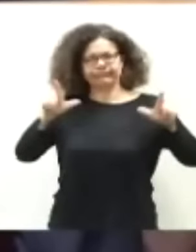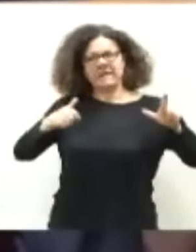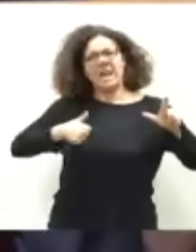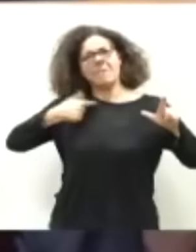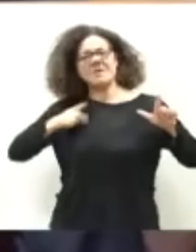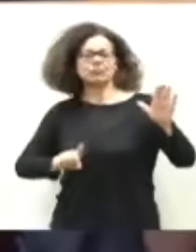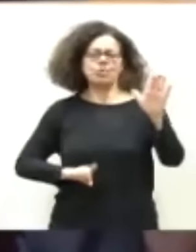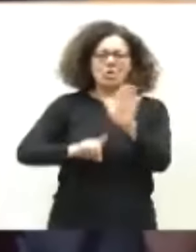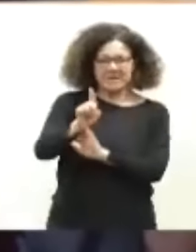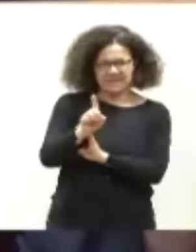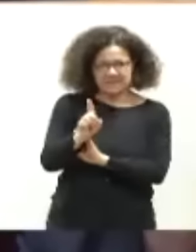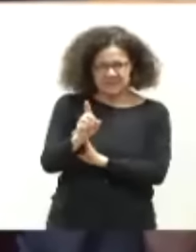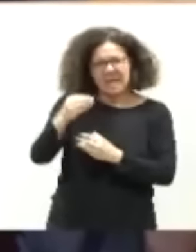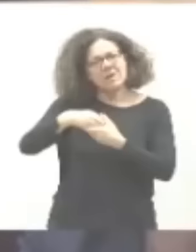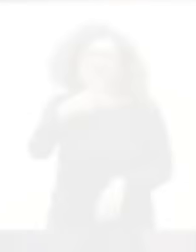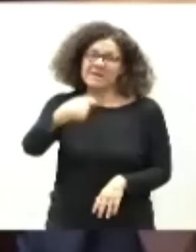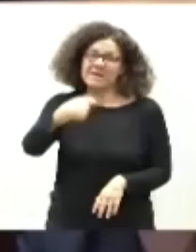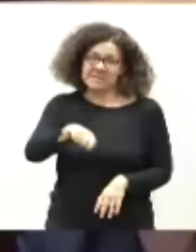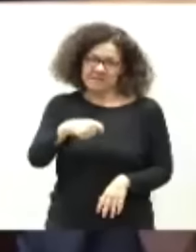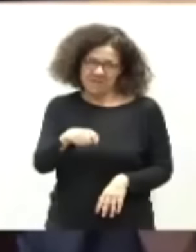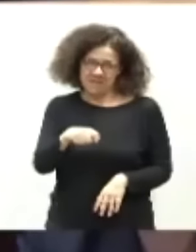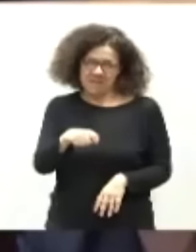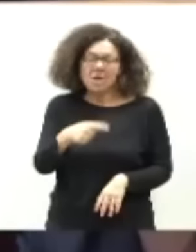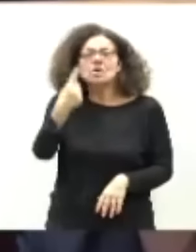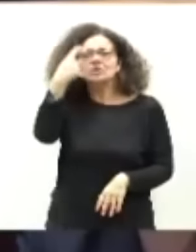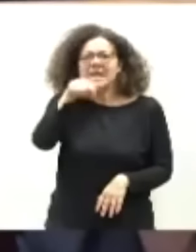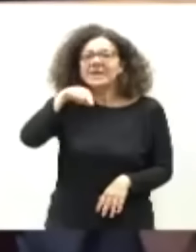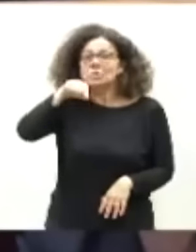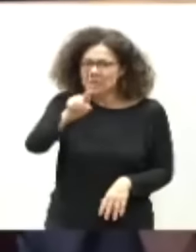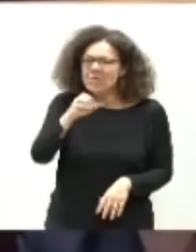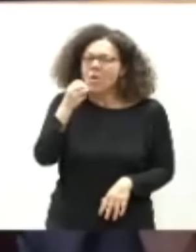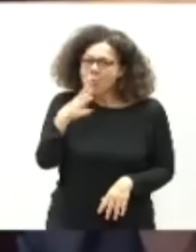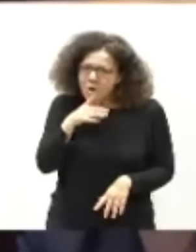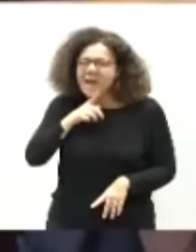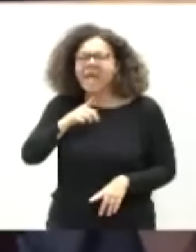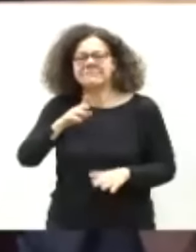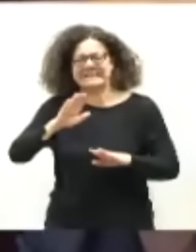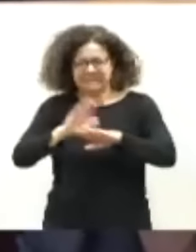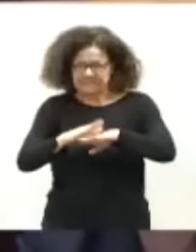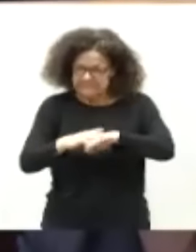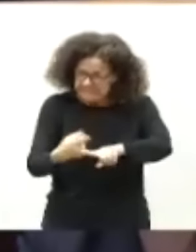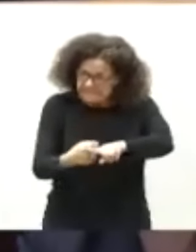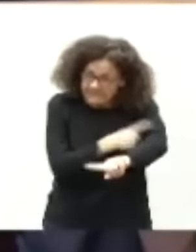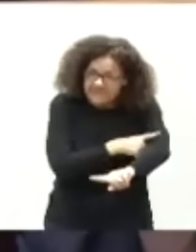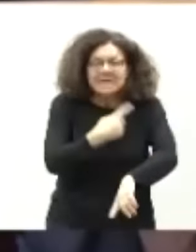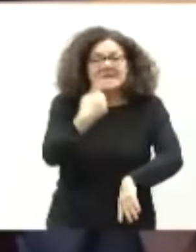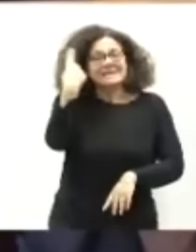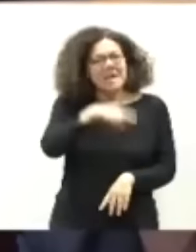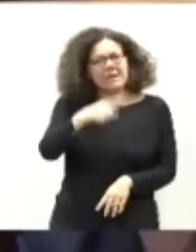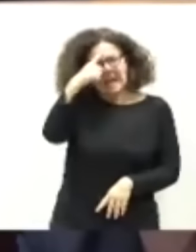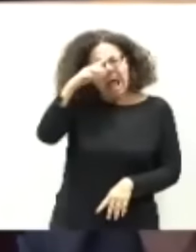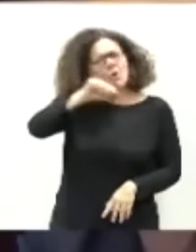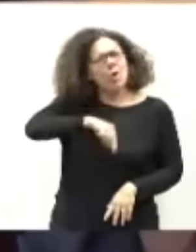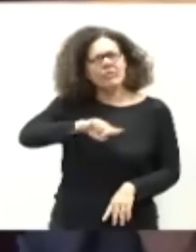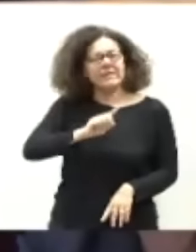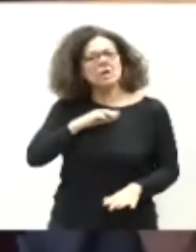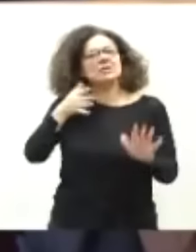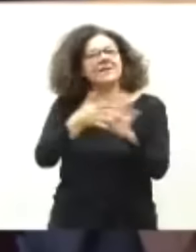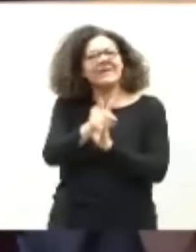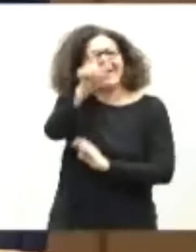más progresista entre las progresistas. Sé que usted, como buena marxista, cree que la conciencia no determina el ser